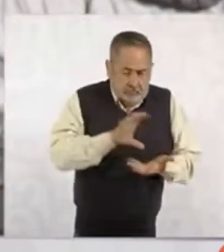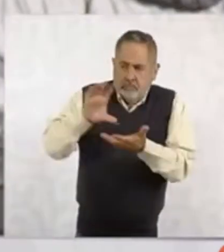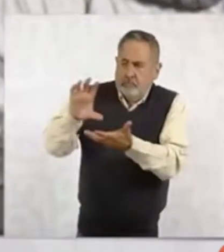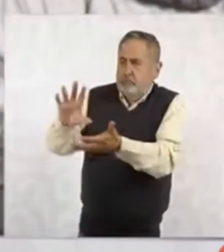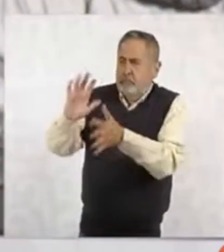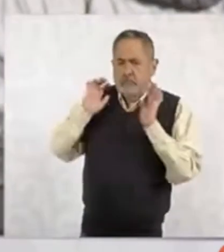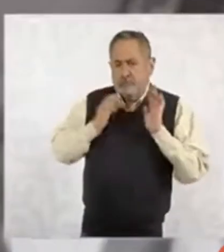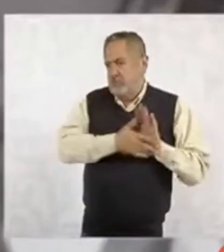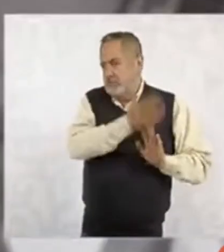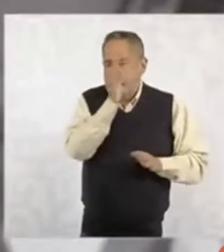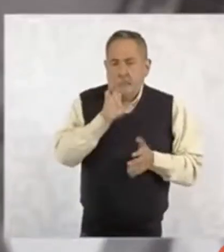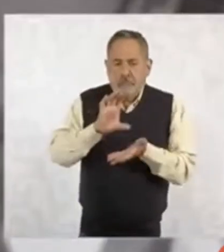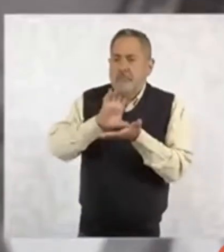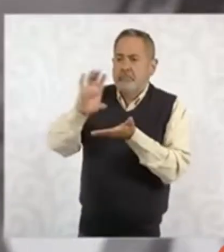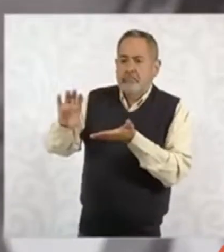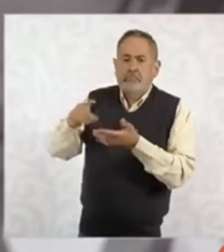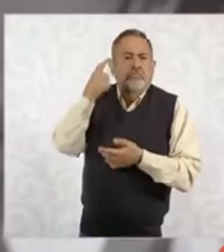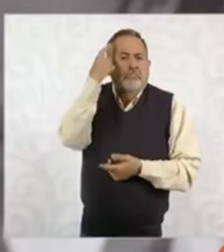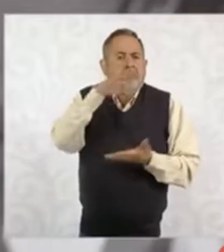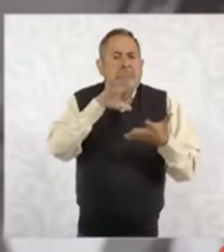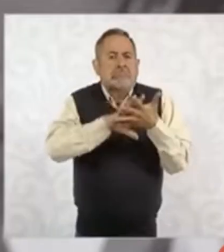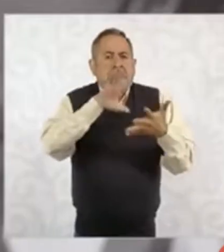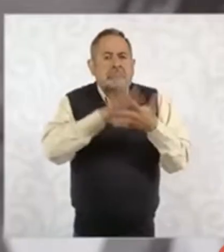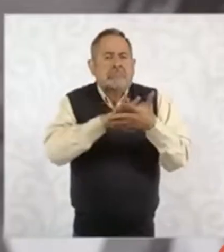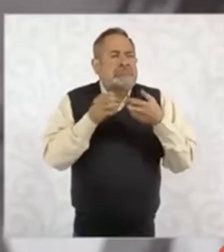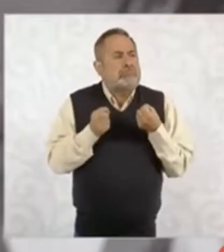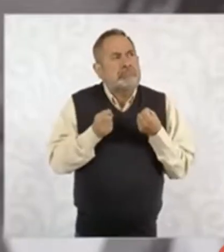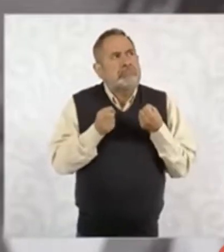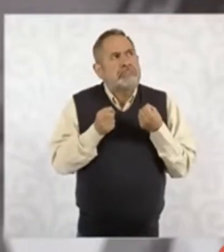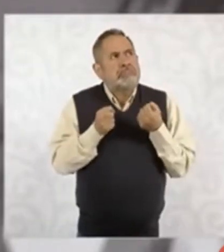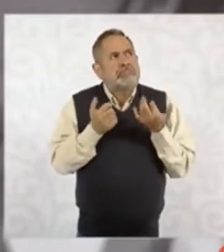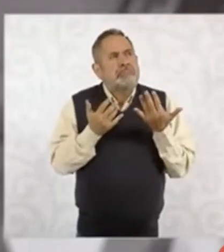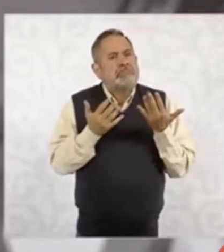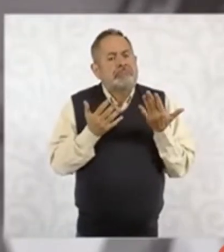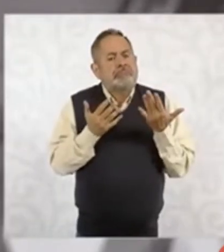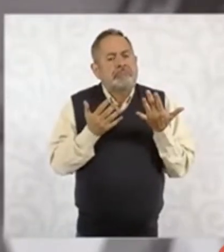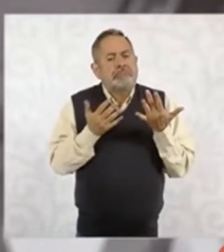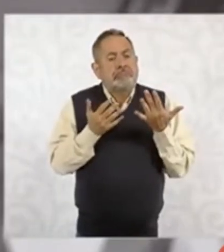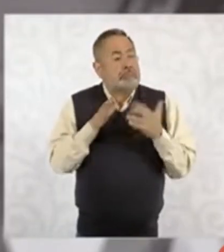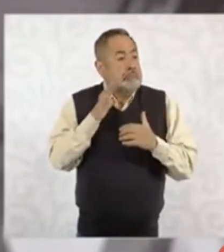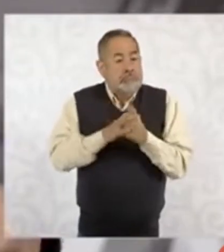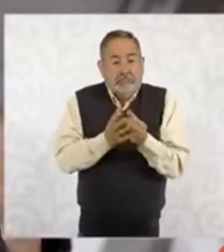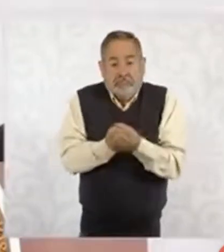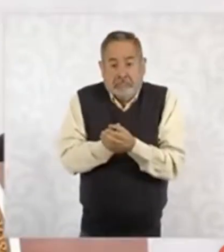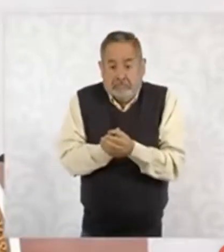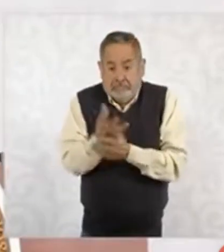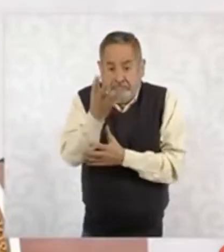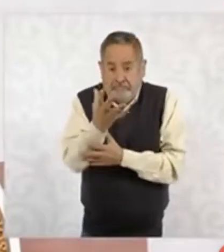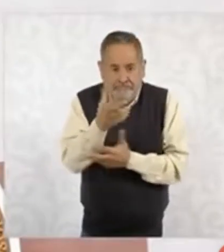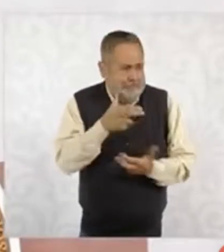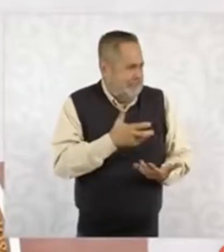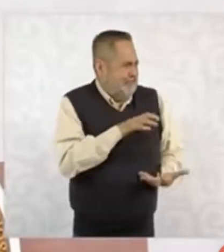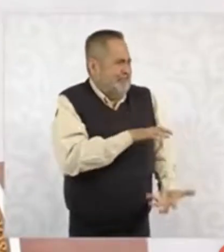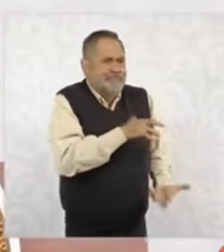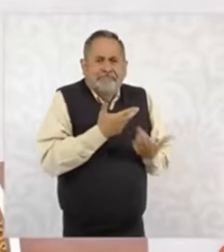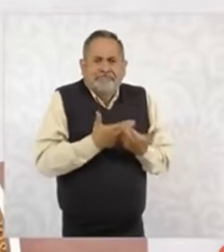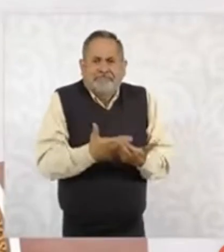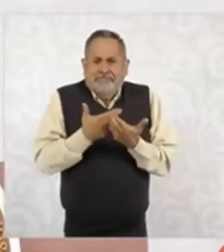útil a que esté preso y después se lleve todo el dinero que se robó. ¿Cómo pasó